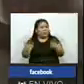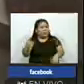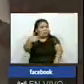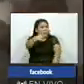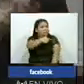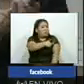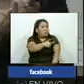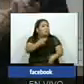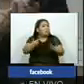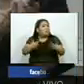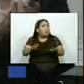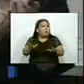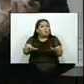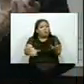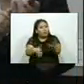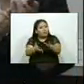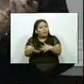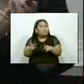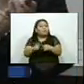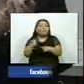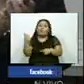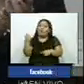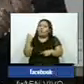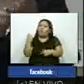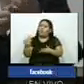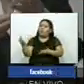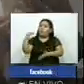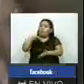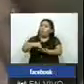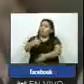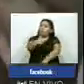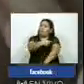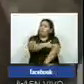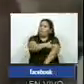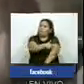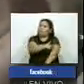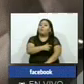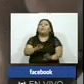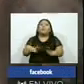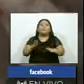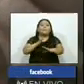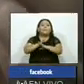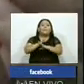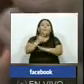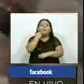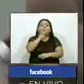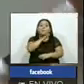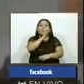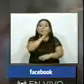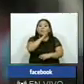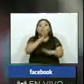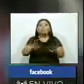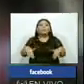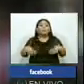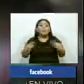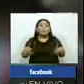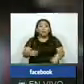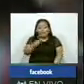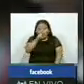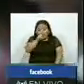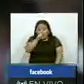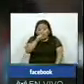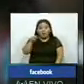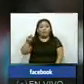vacunada. Pero en muchos casos hace falta los refuerzos, aparte de prevenir enfermedades. Entre ellas, la